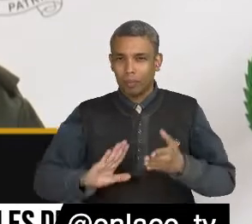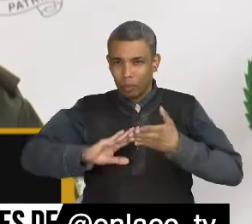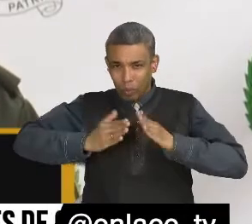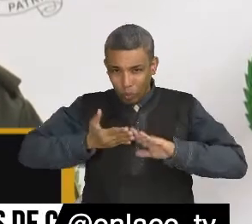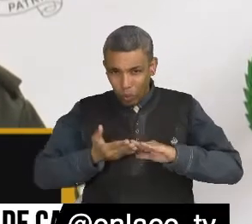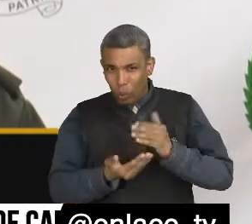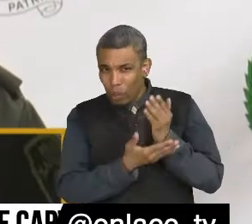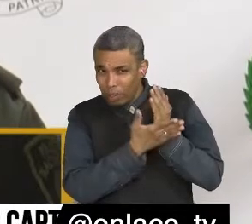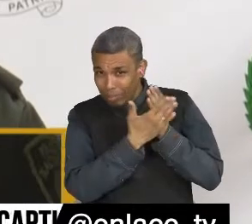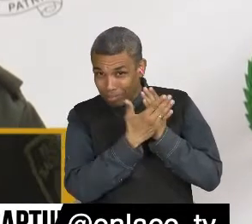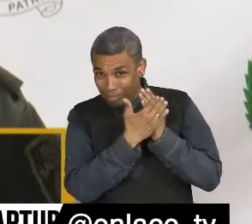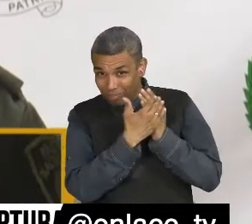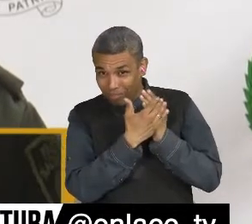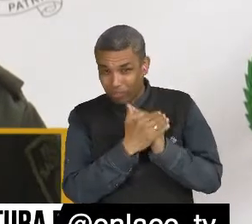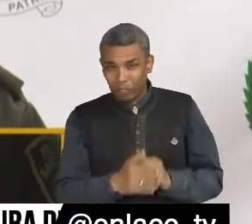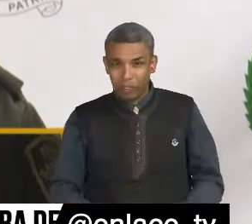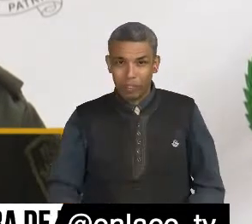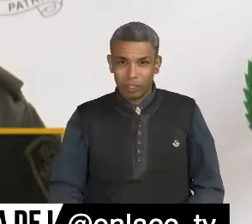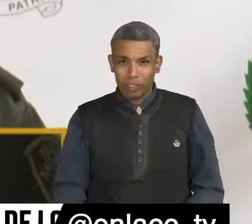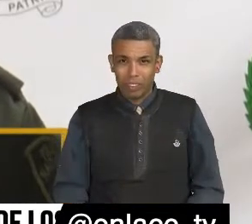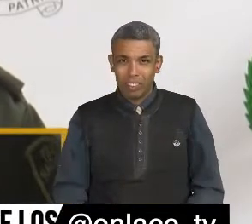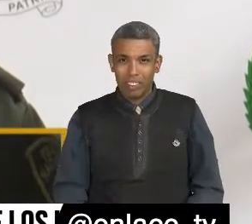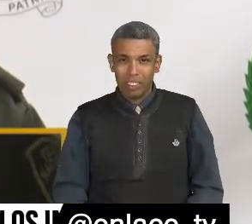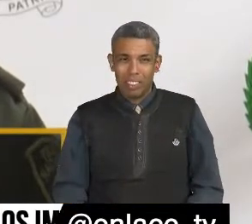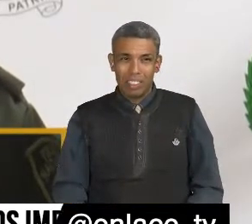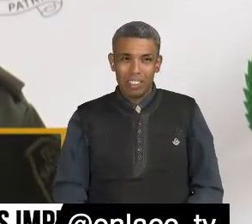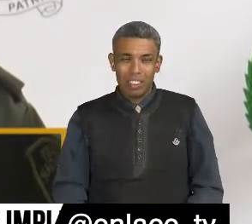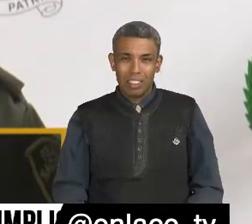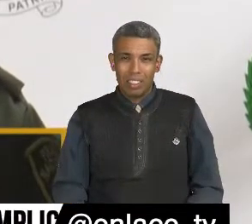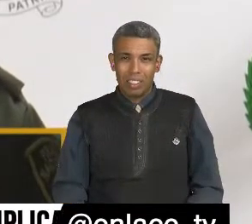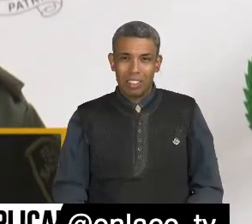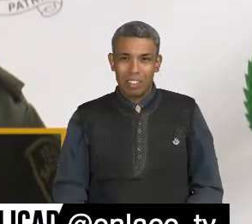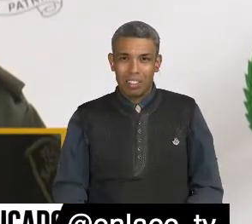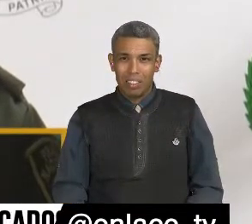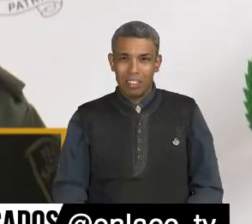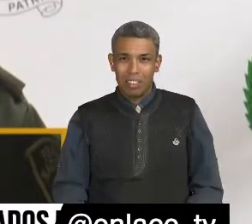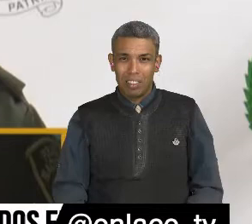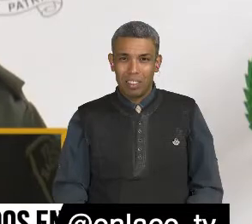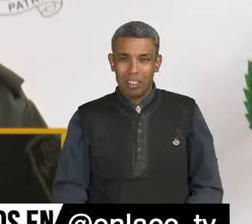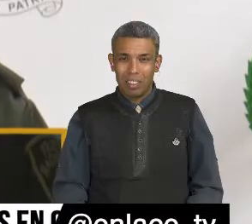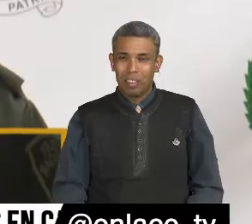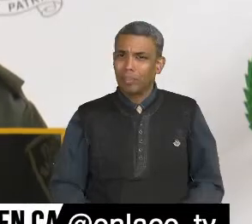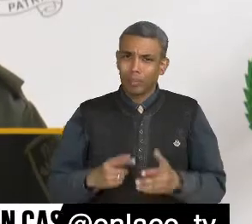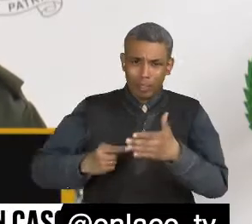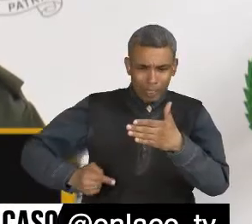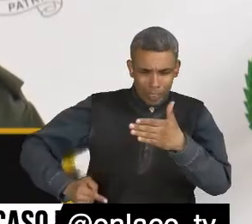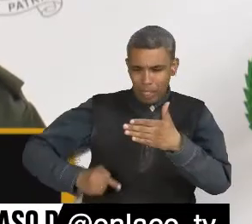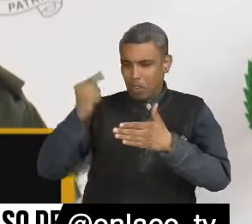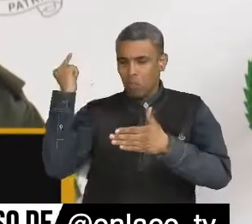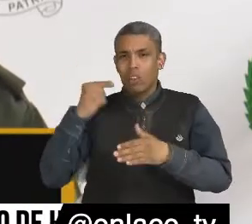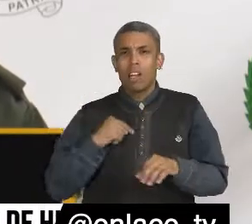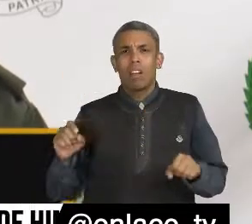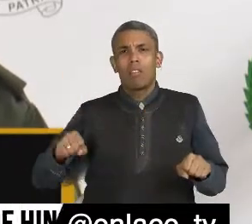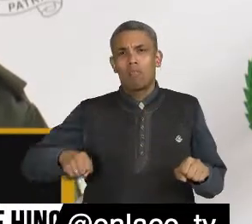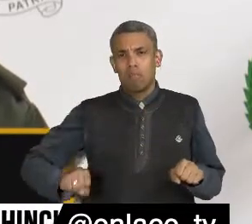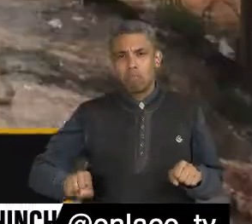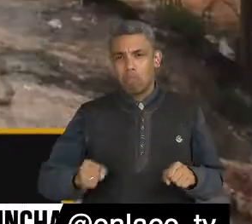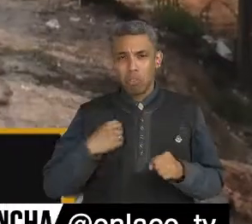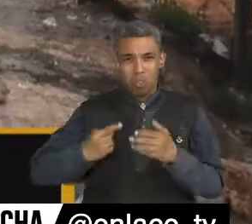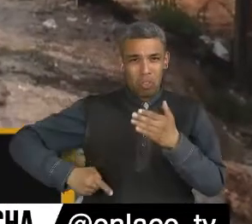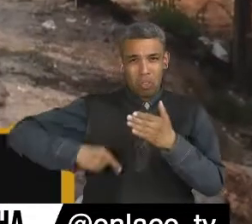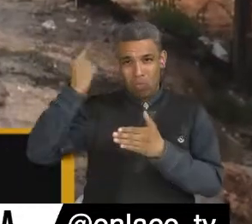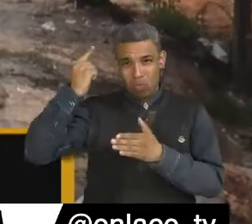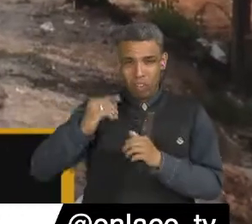la denuncia que se hace de manera inmediata y al Modelo Nacional de Vigilancia Comunitaria por Cuadrantes, se logra establecer una de las posibles rutas